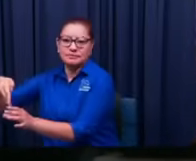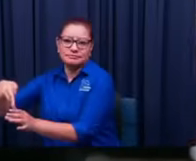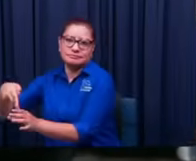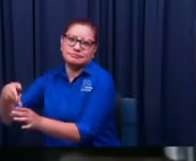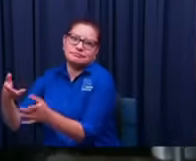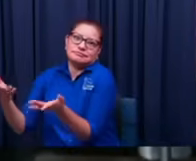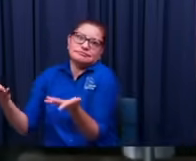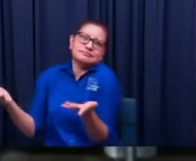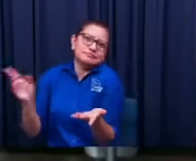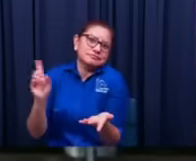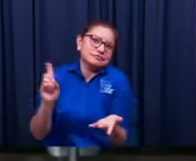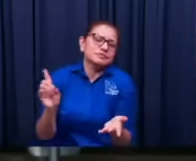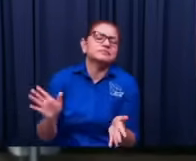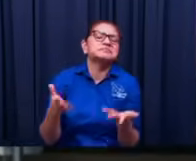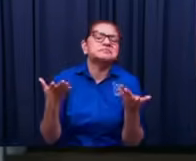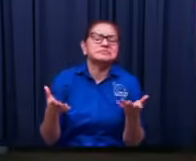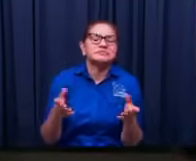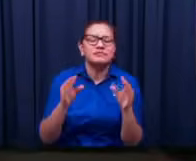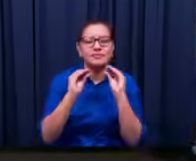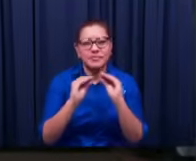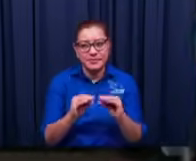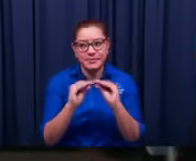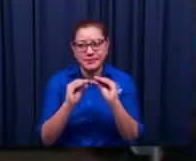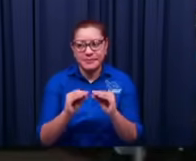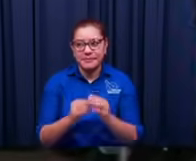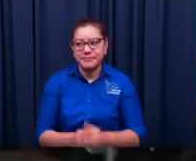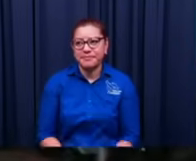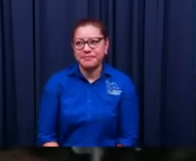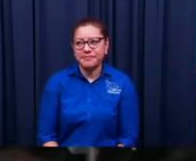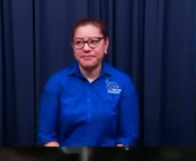Porque ¿quién le enseñó? Vaya, me detuve demasiado.